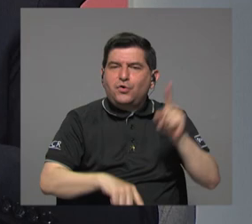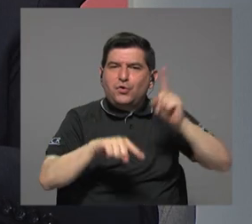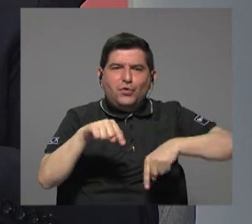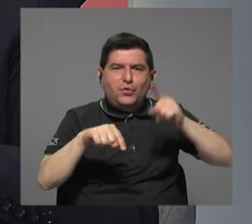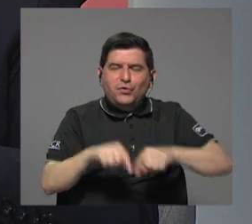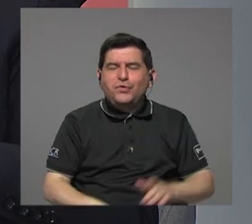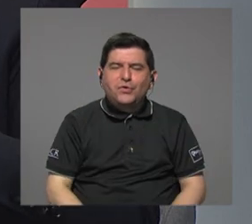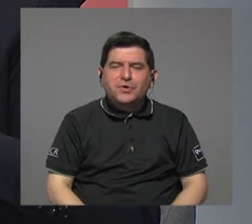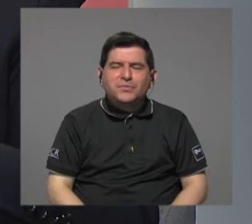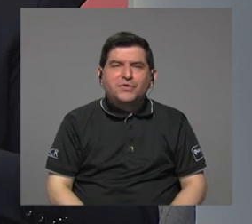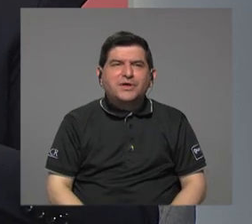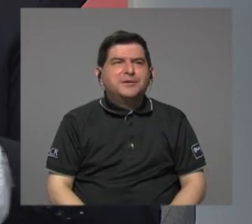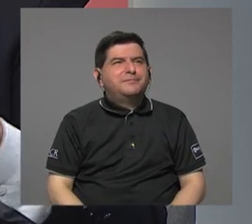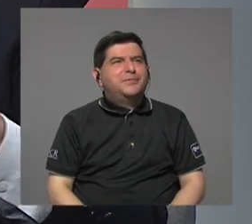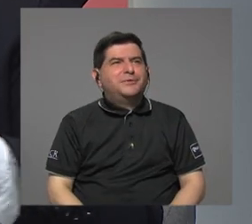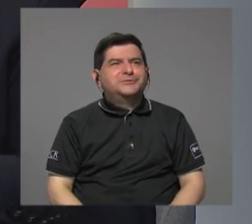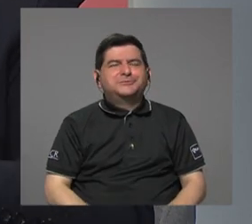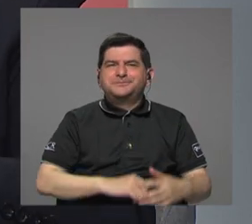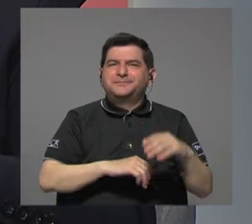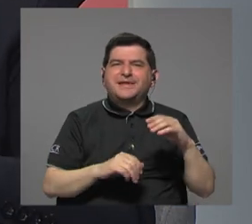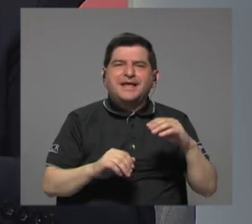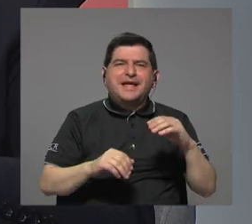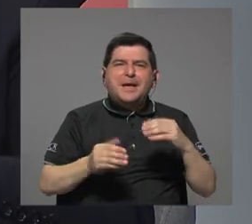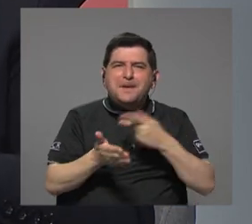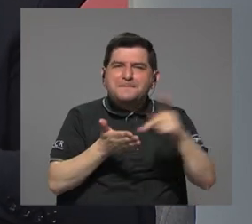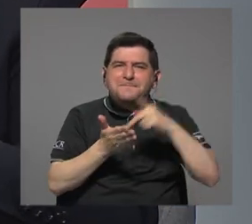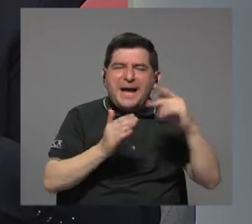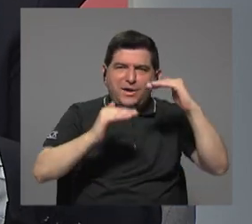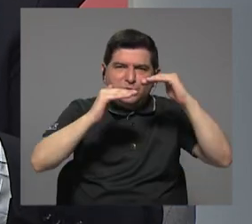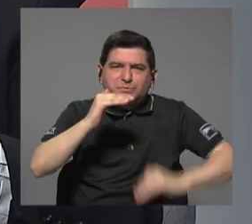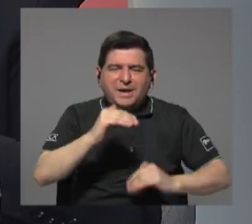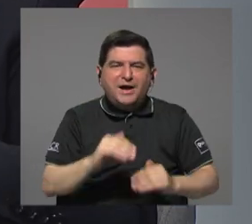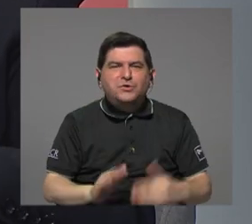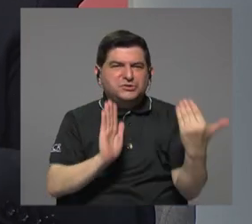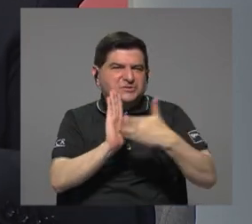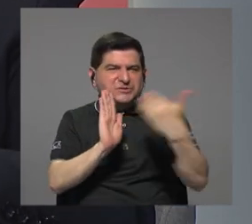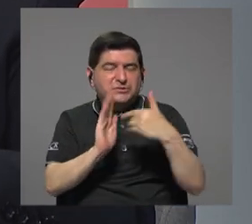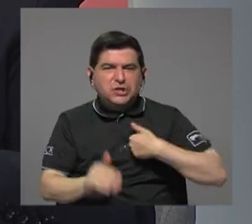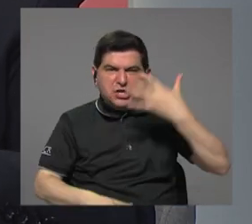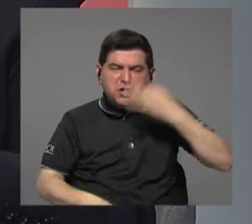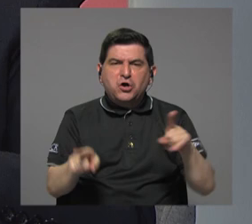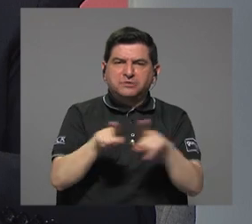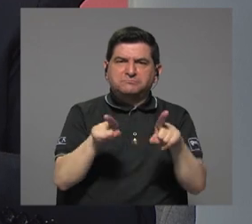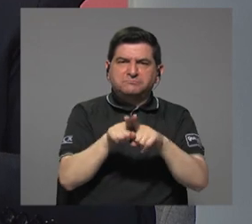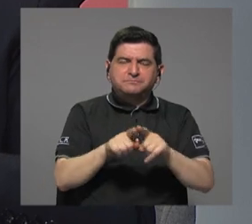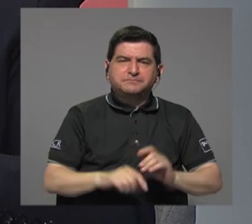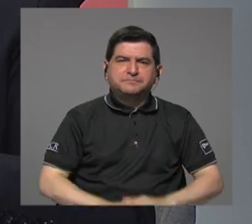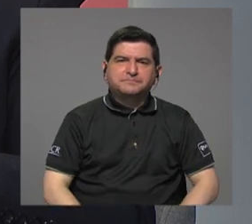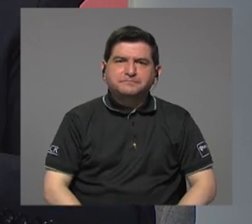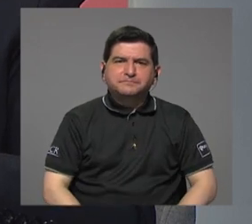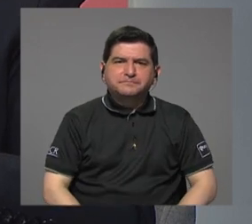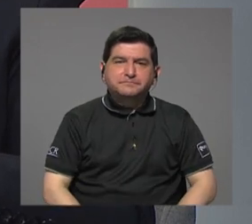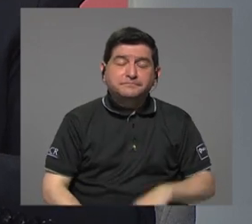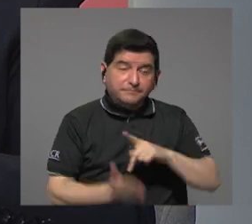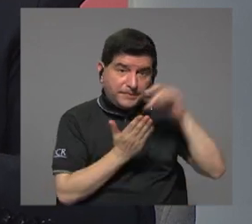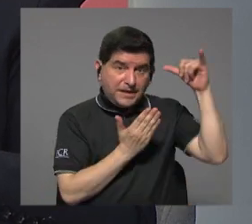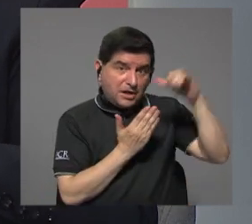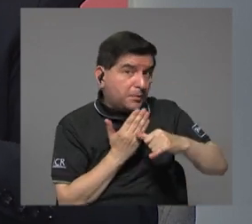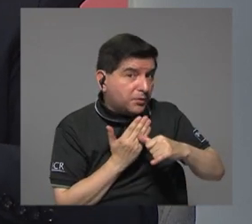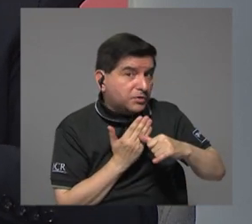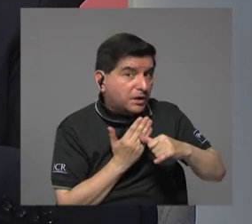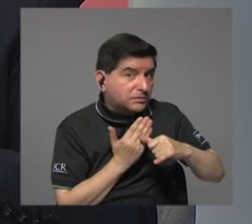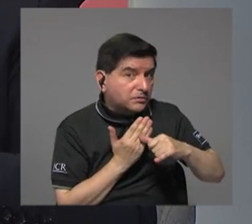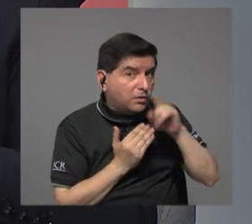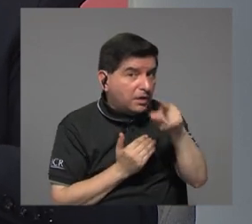precarizar salarios de los más bajos jamás pero también creo que este proyecto